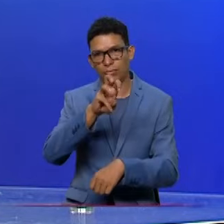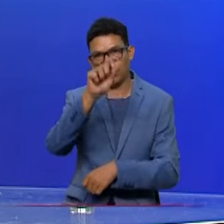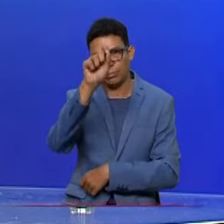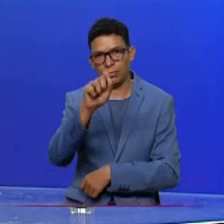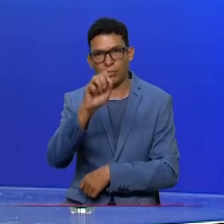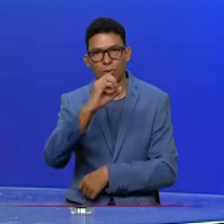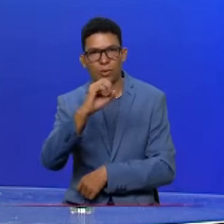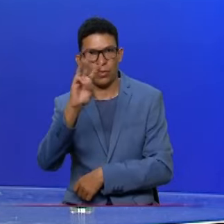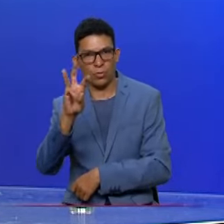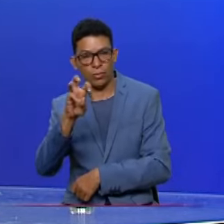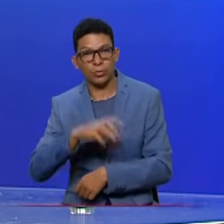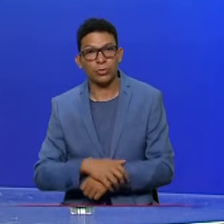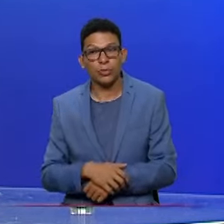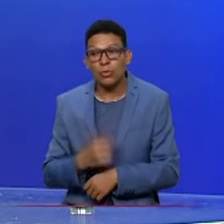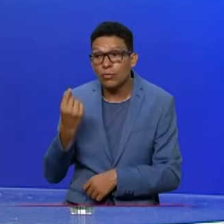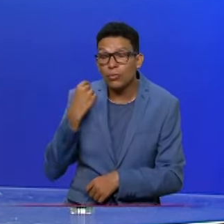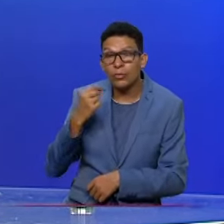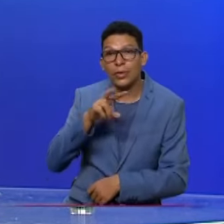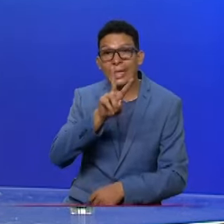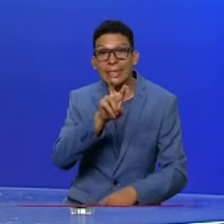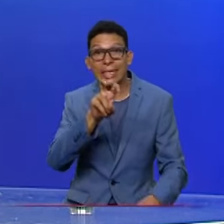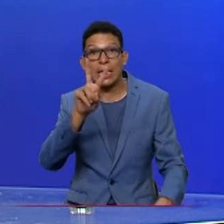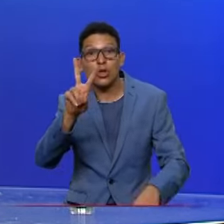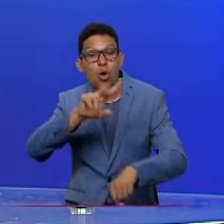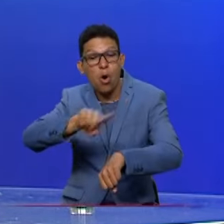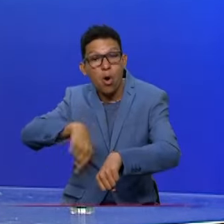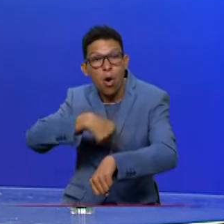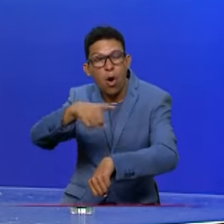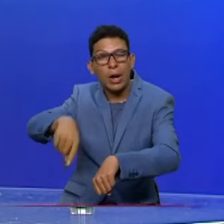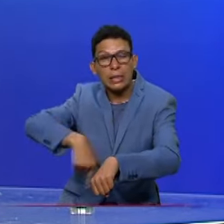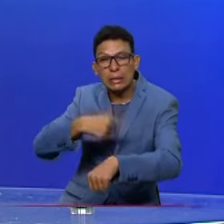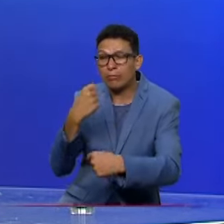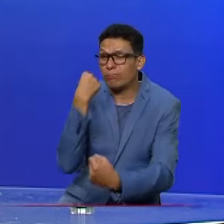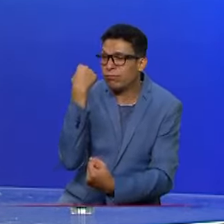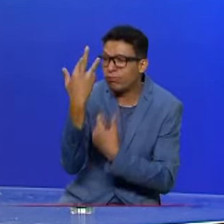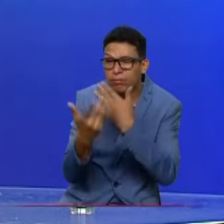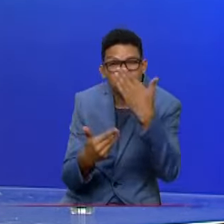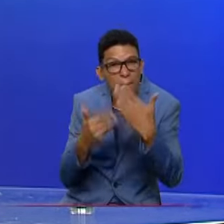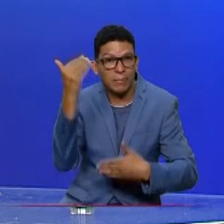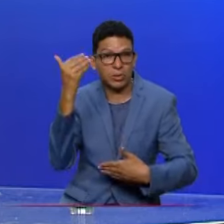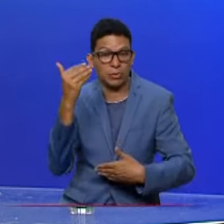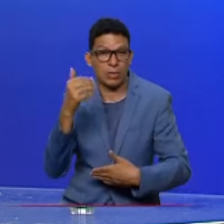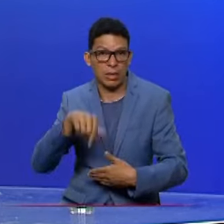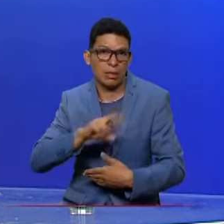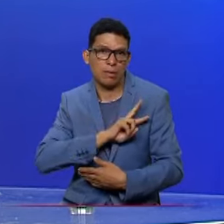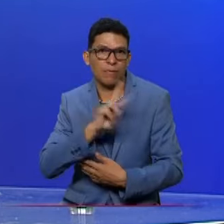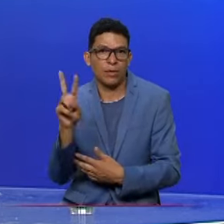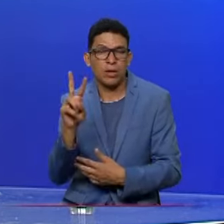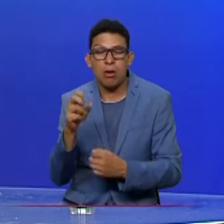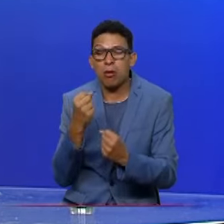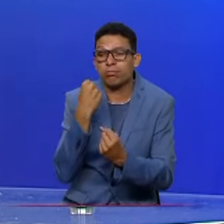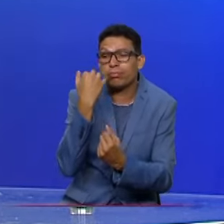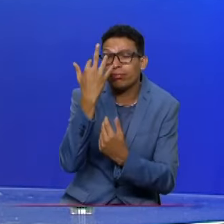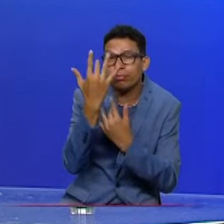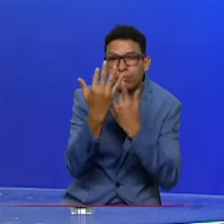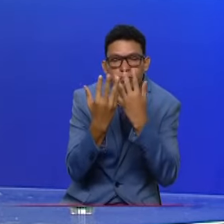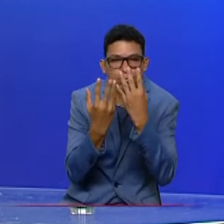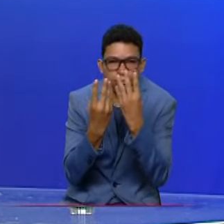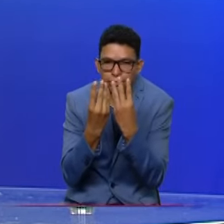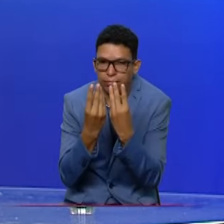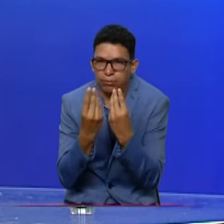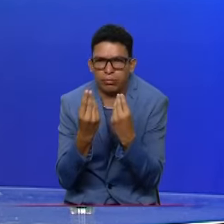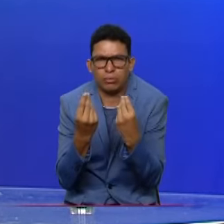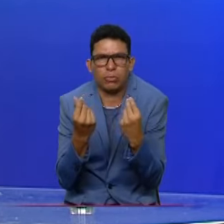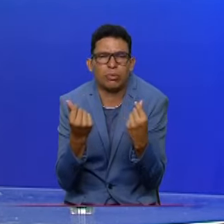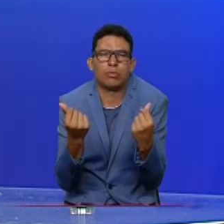Hace casi 72 horas se desataron los incendios forestales en la capital del Valle. Aunque gran parte de las llamas ya están bajo control,